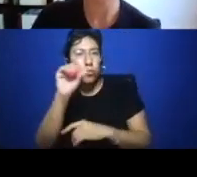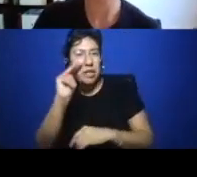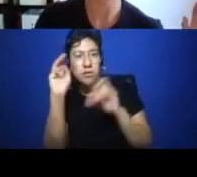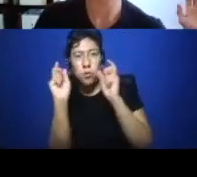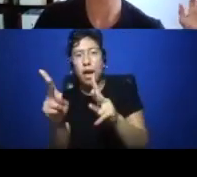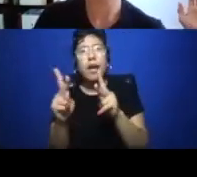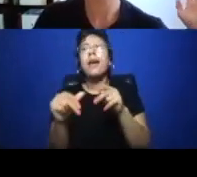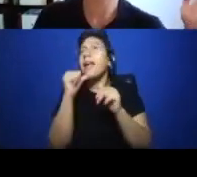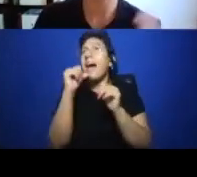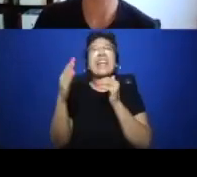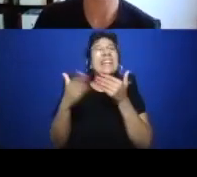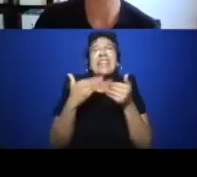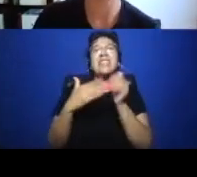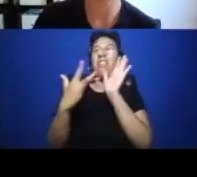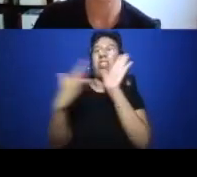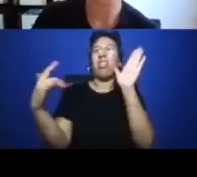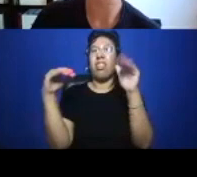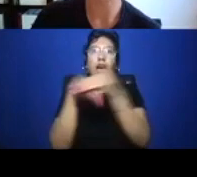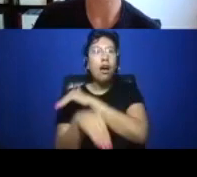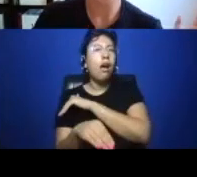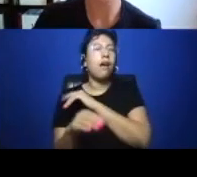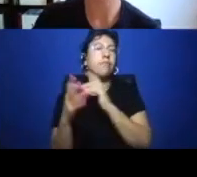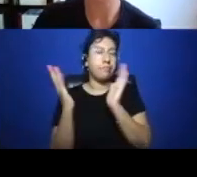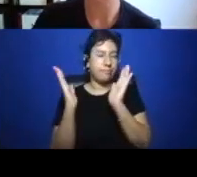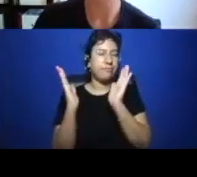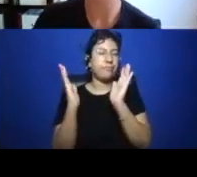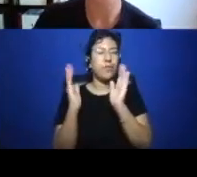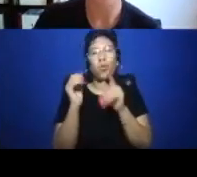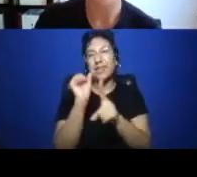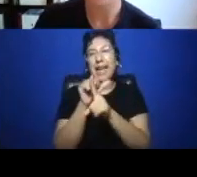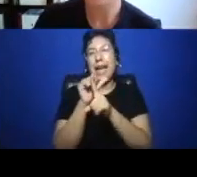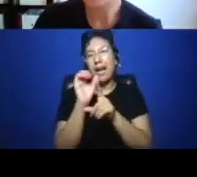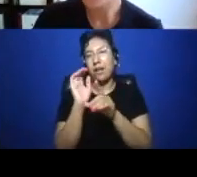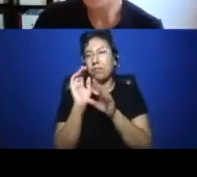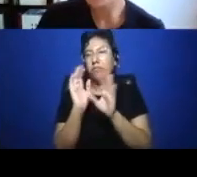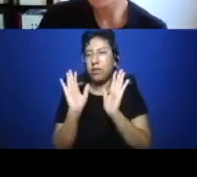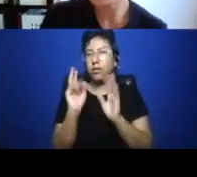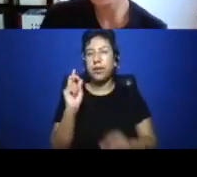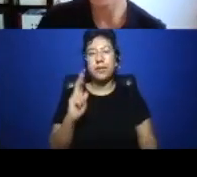cuentas de redes sociales seguras para que las personas no puedan